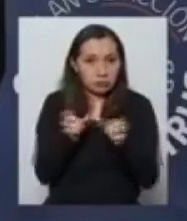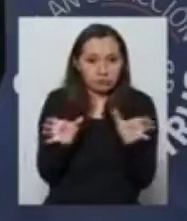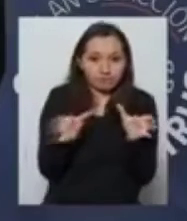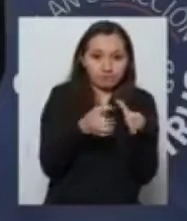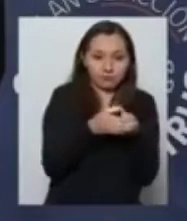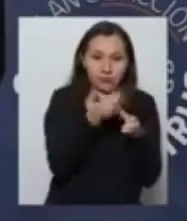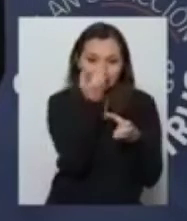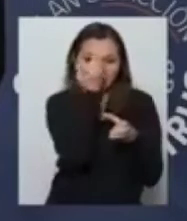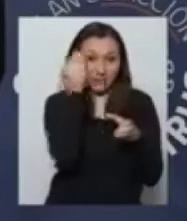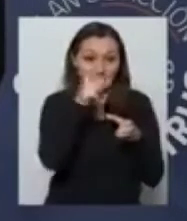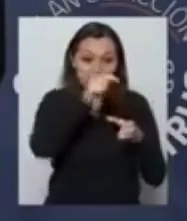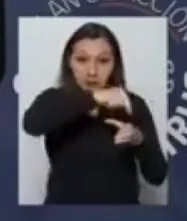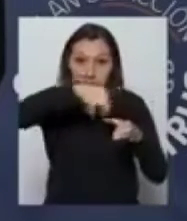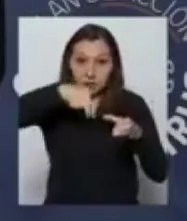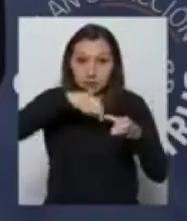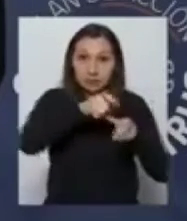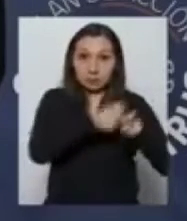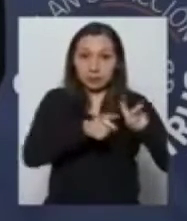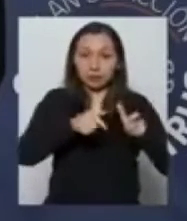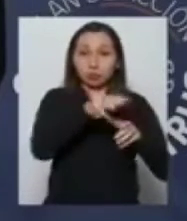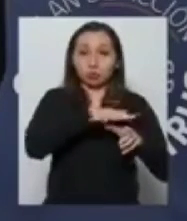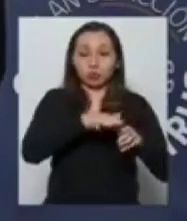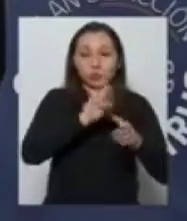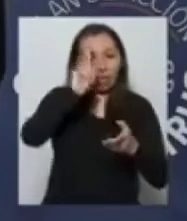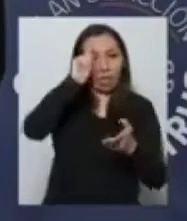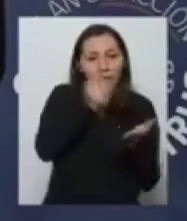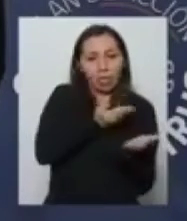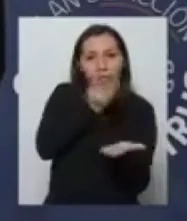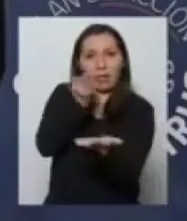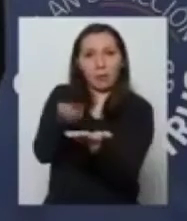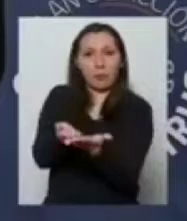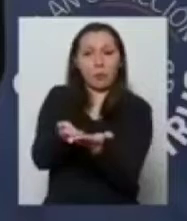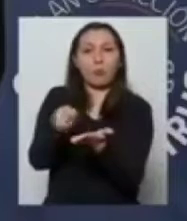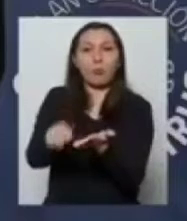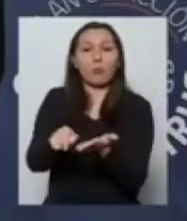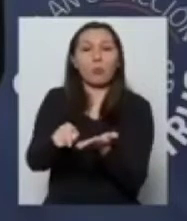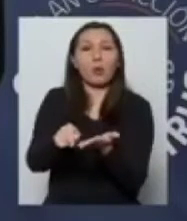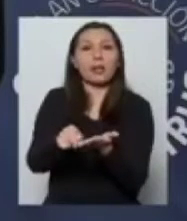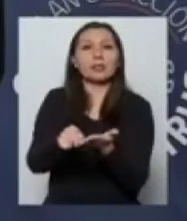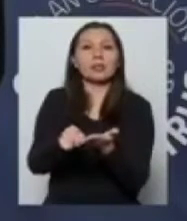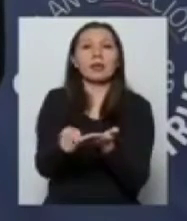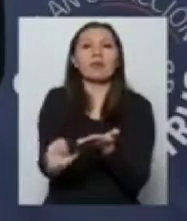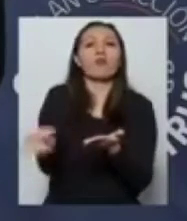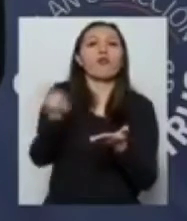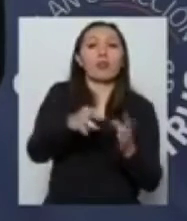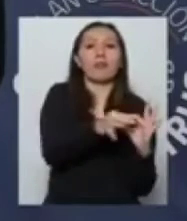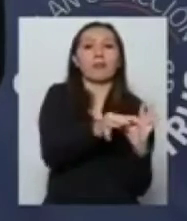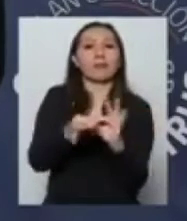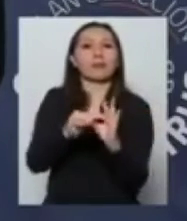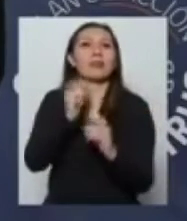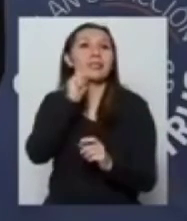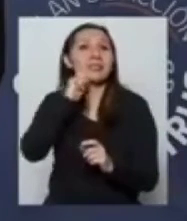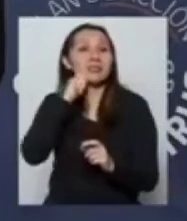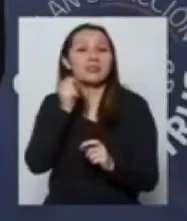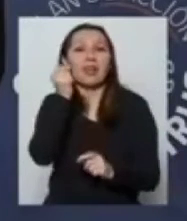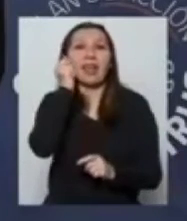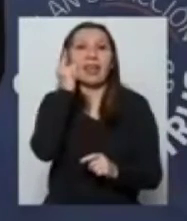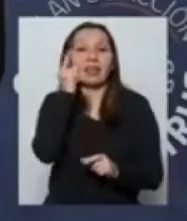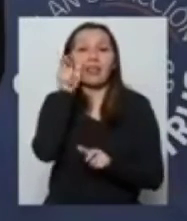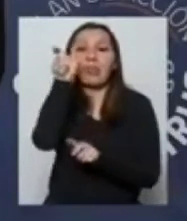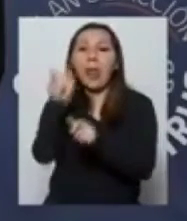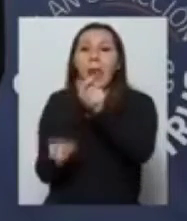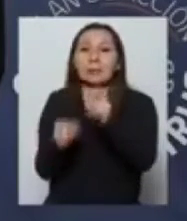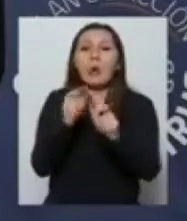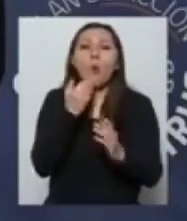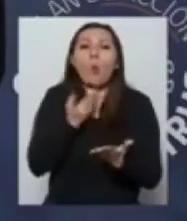han, como recuerdan, propuesto una redefinición de los